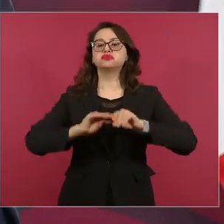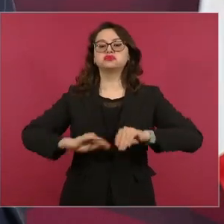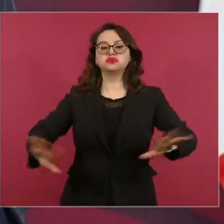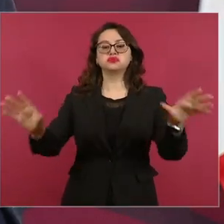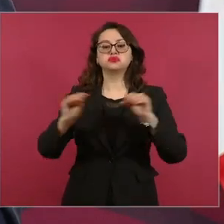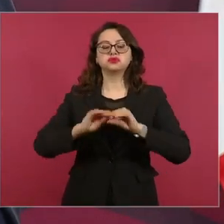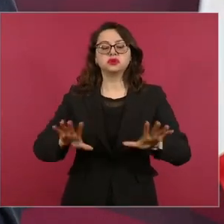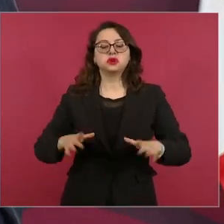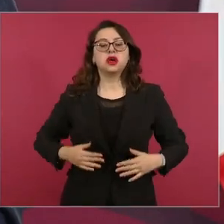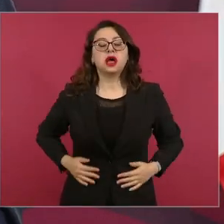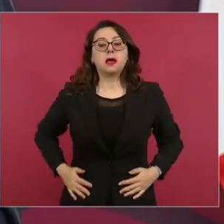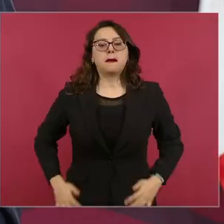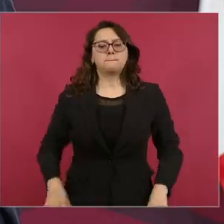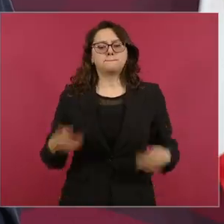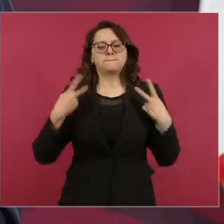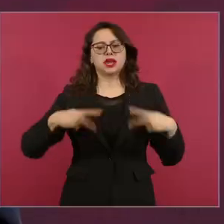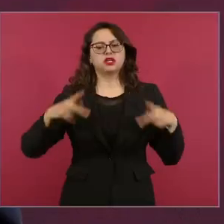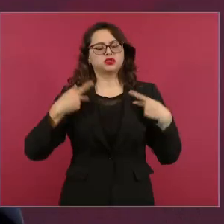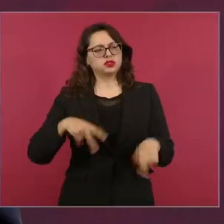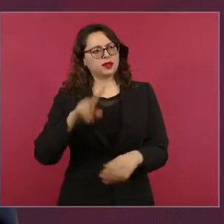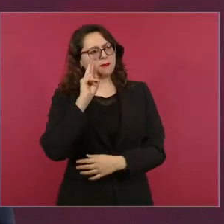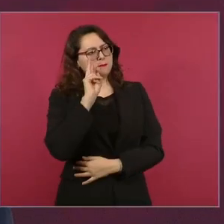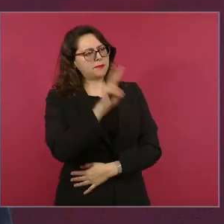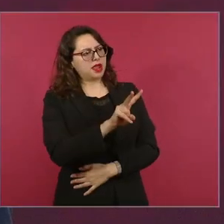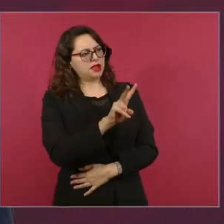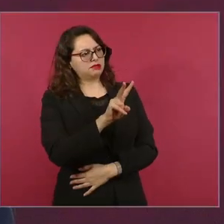porque ya la gente ya